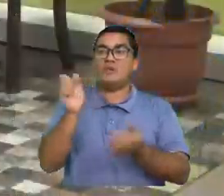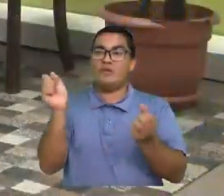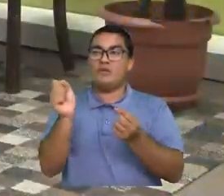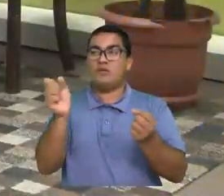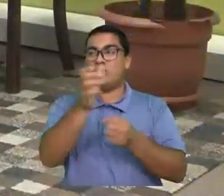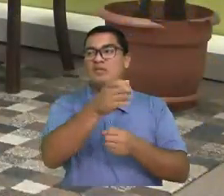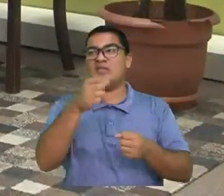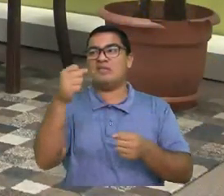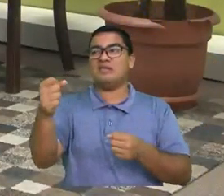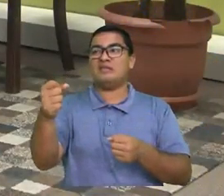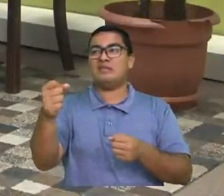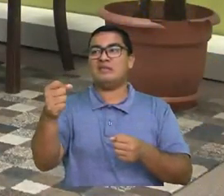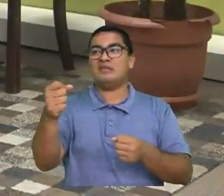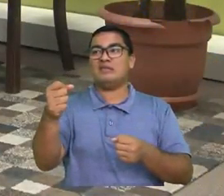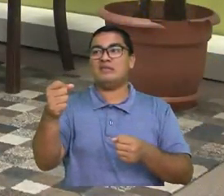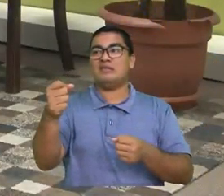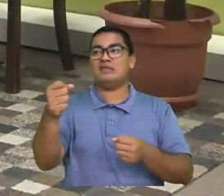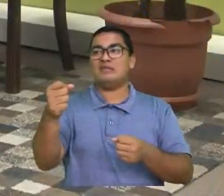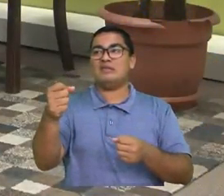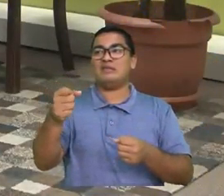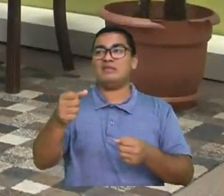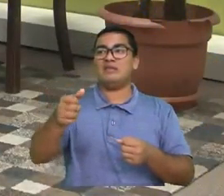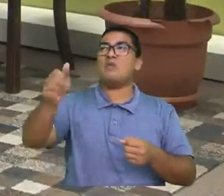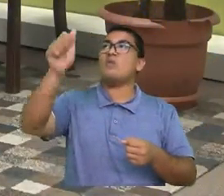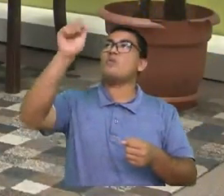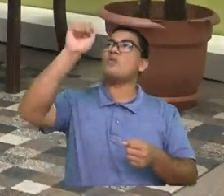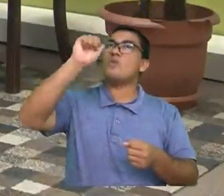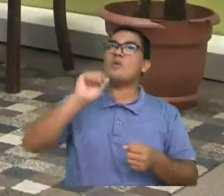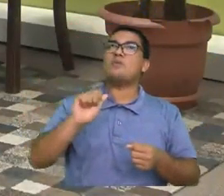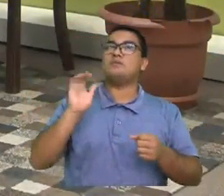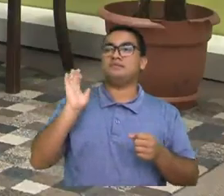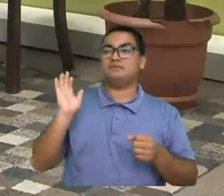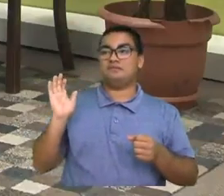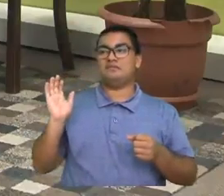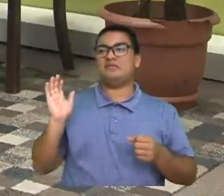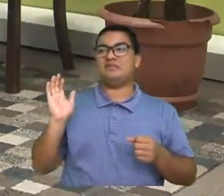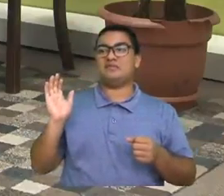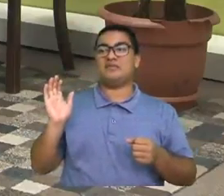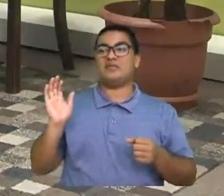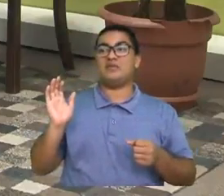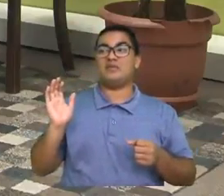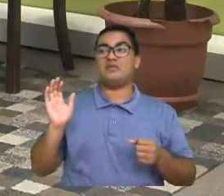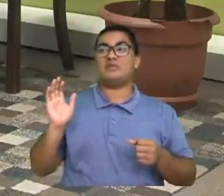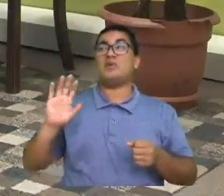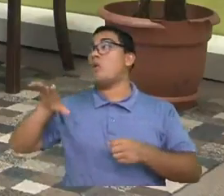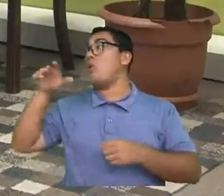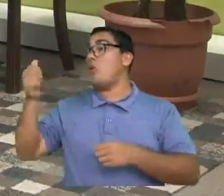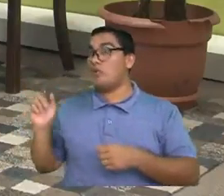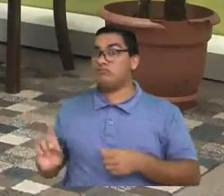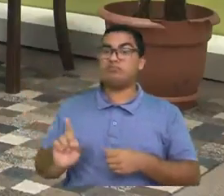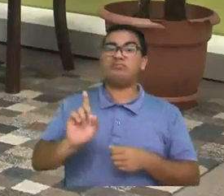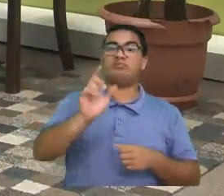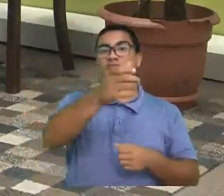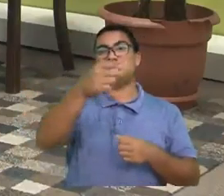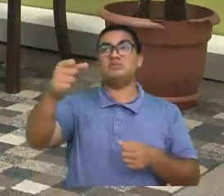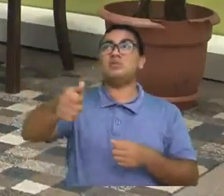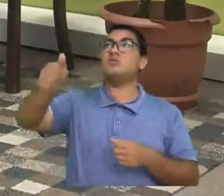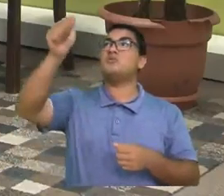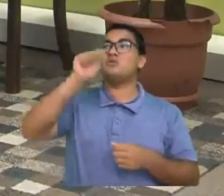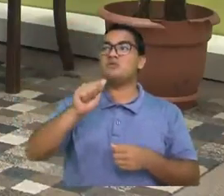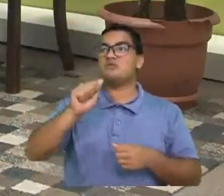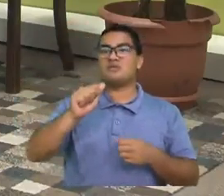y por no agarrar un vasito con agua vienen y se lo empinan. De boca. Y después viene otro y agarra, y entonces,